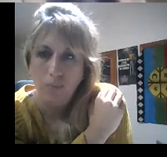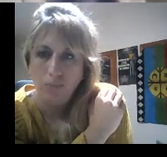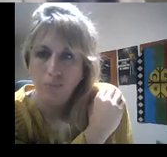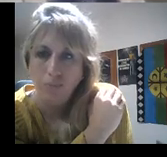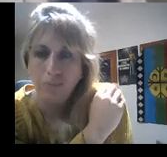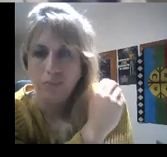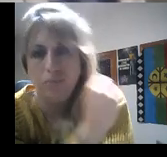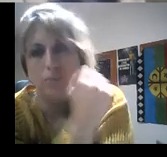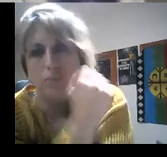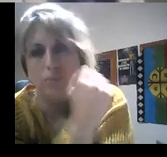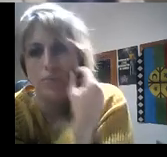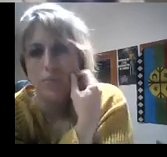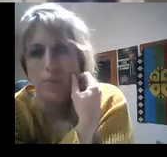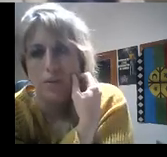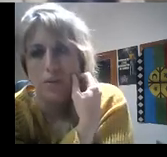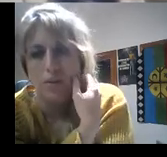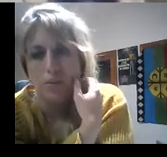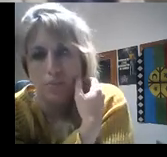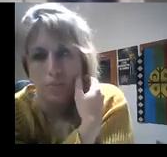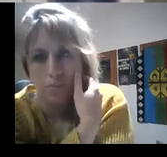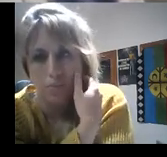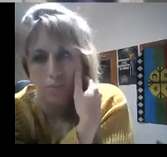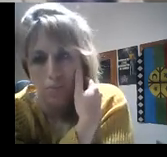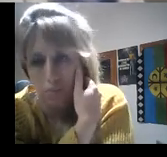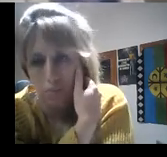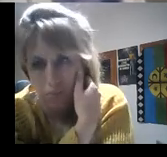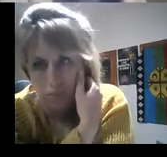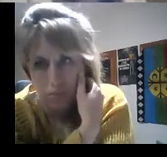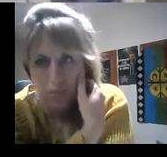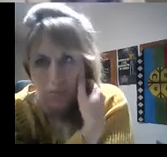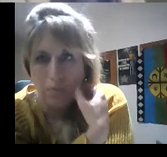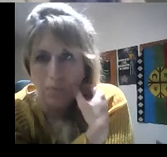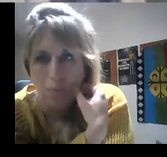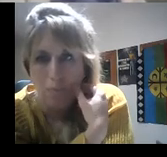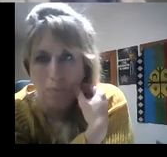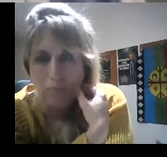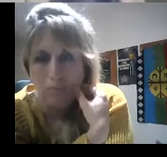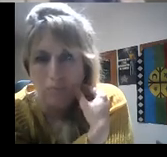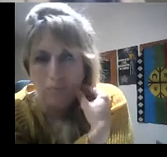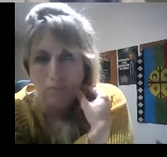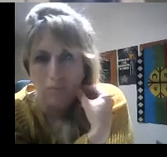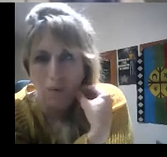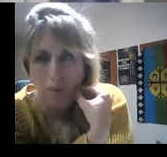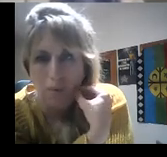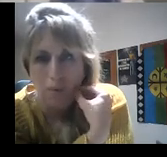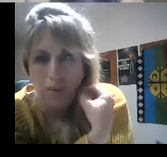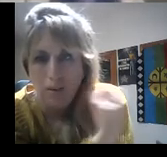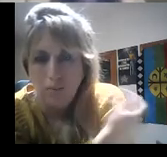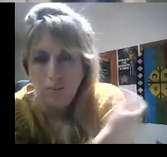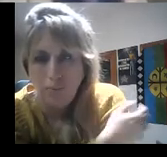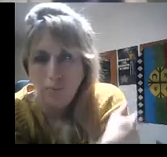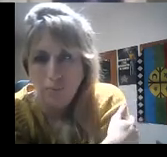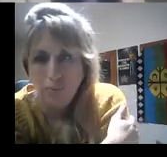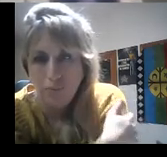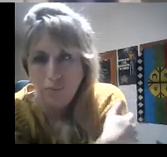comunidad. O sea, ahí la familia y la comunidad juegan un papel muy preponderante. Y este cuestionamiento a que no hay